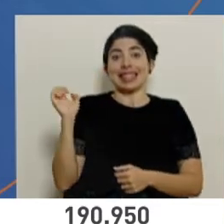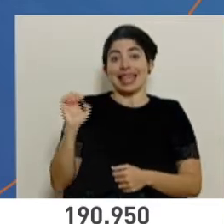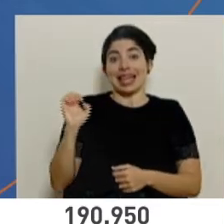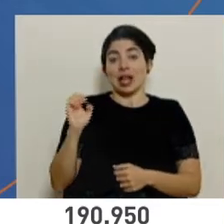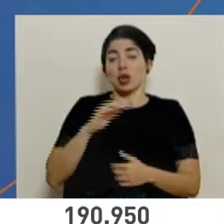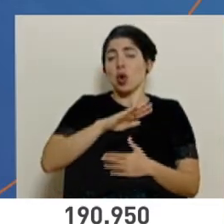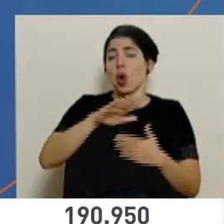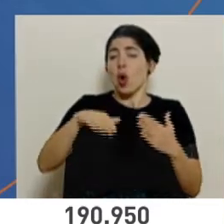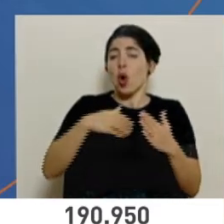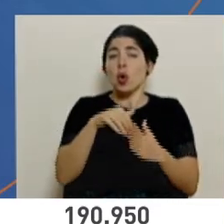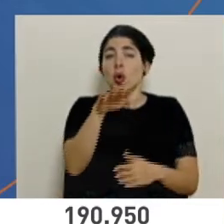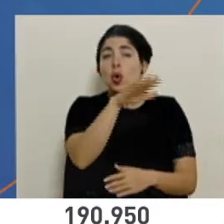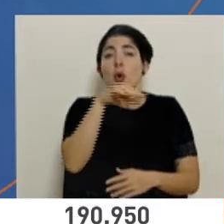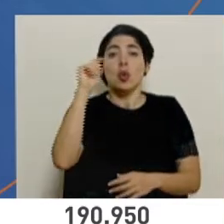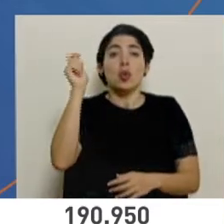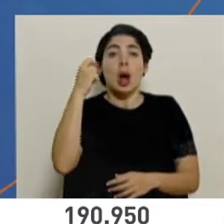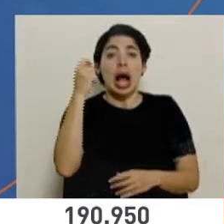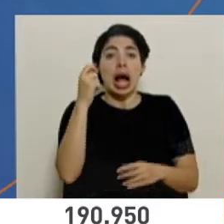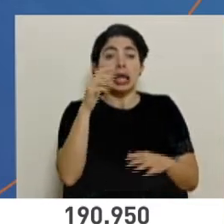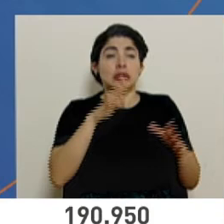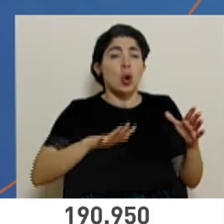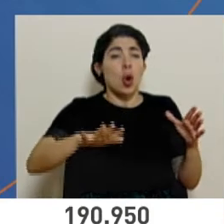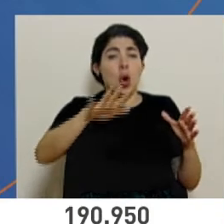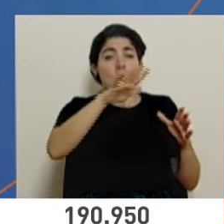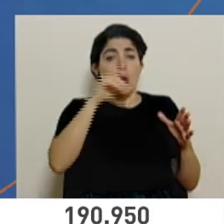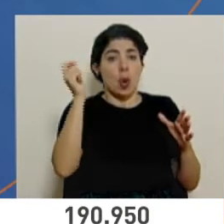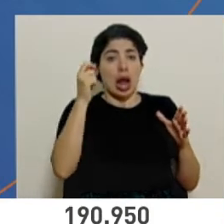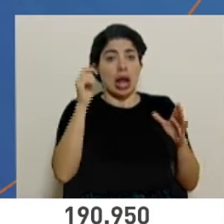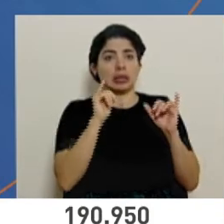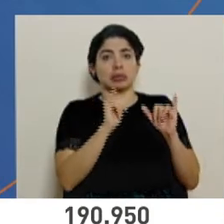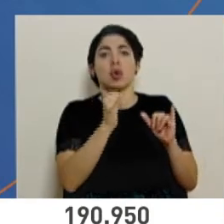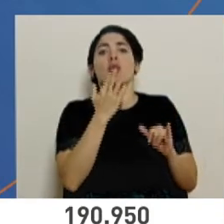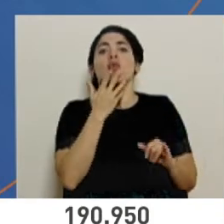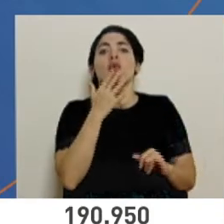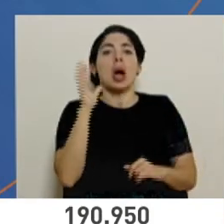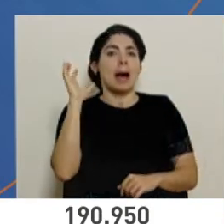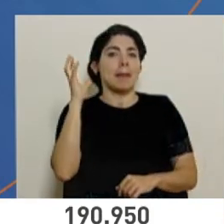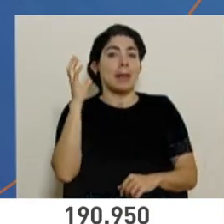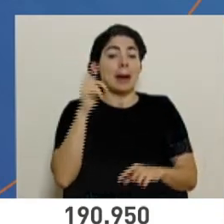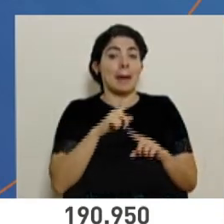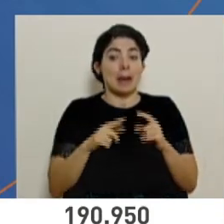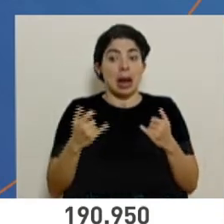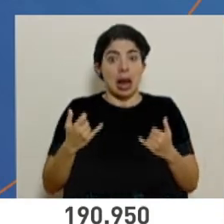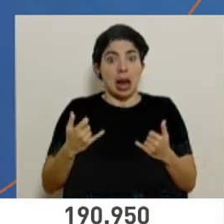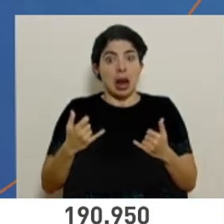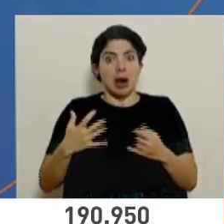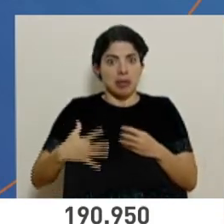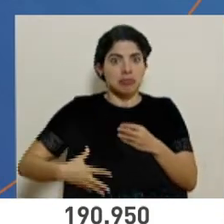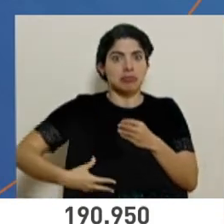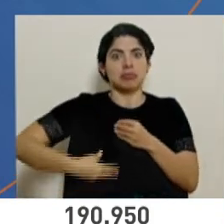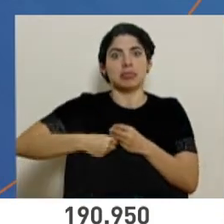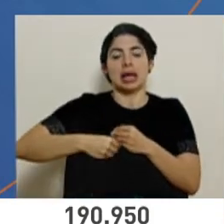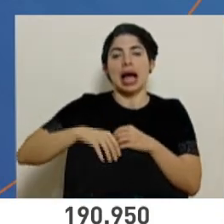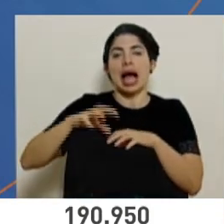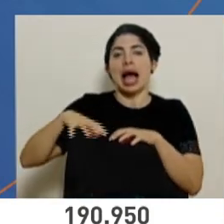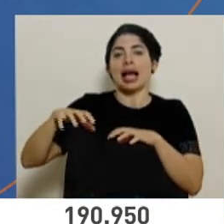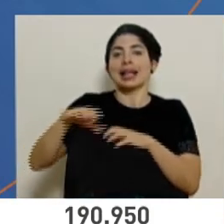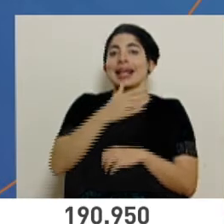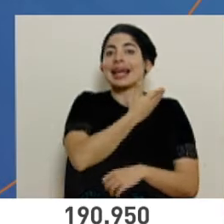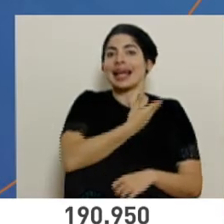todos los cantones de Guanacaste mantienen la condición de alerta amarilla Y ahora se le suman también los cantones